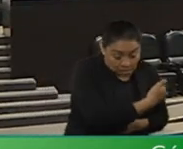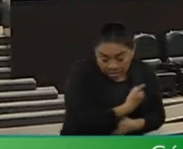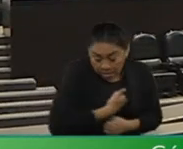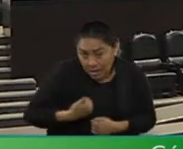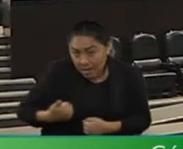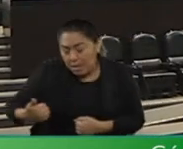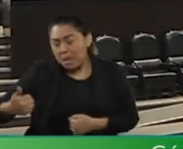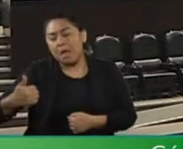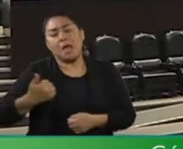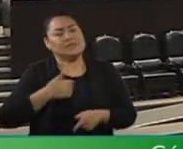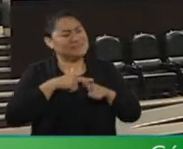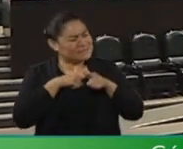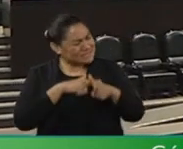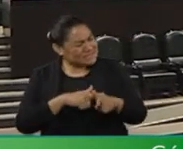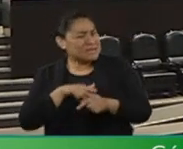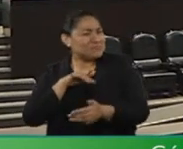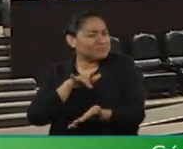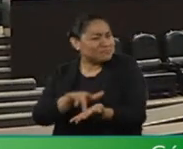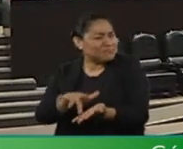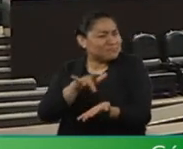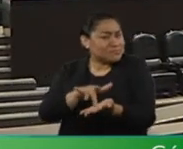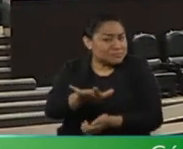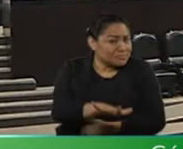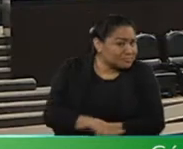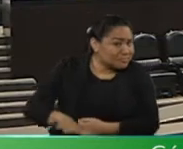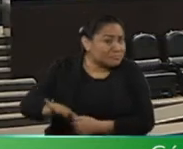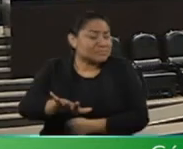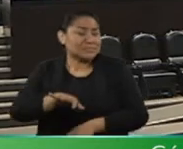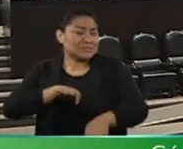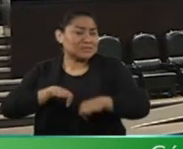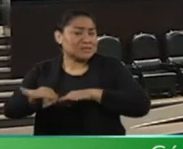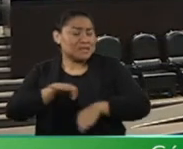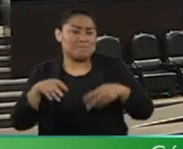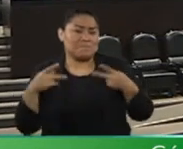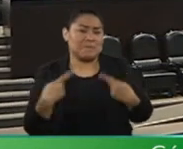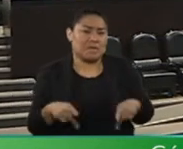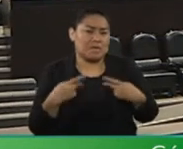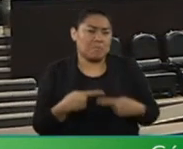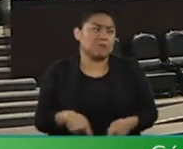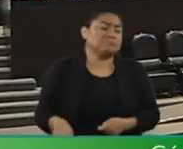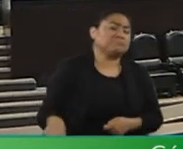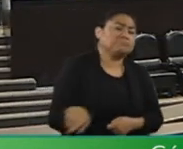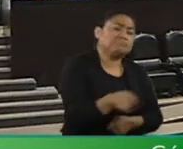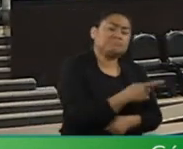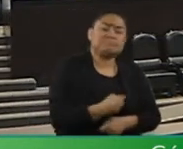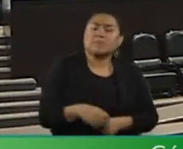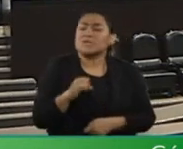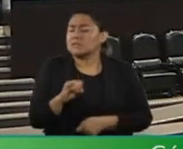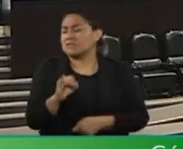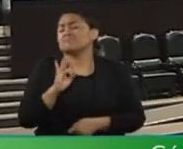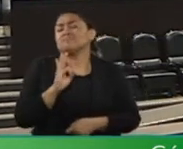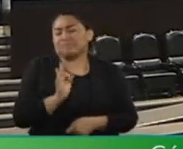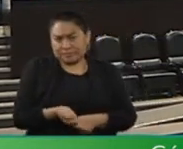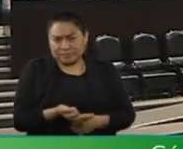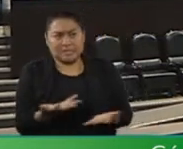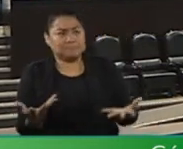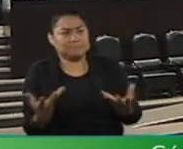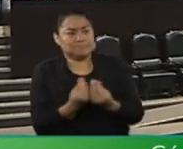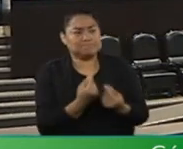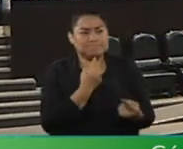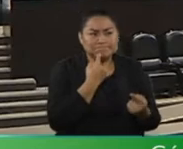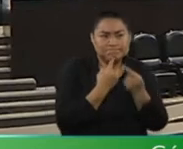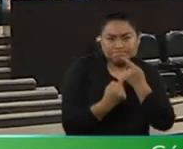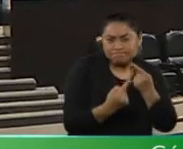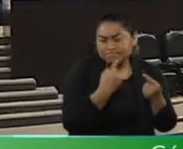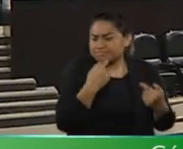sigamos estando del lado de los trabajadores y que estemos dispuesto dispuestos a un diálogo Franco y